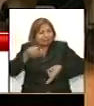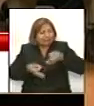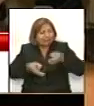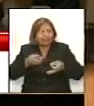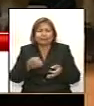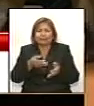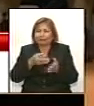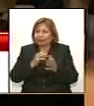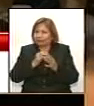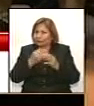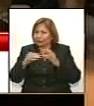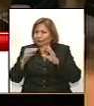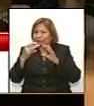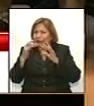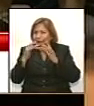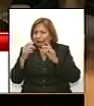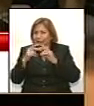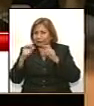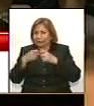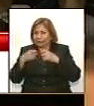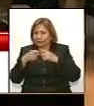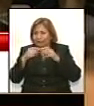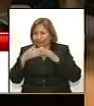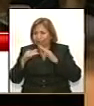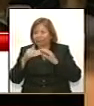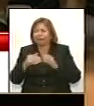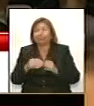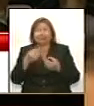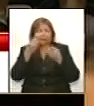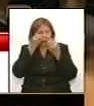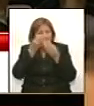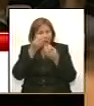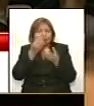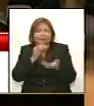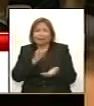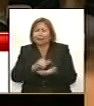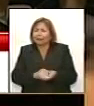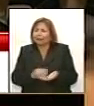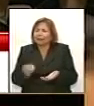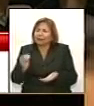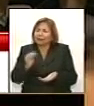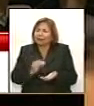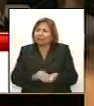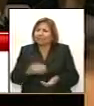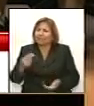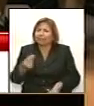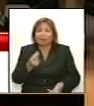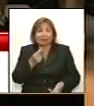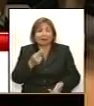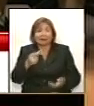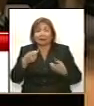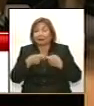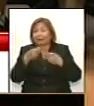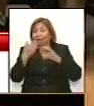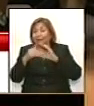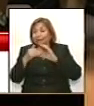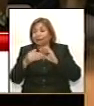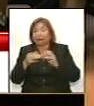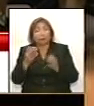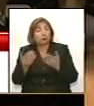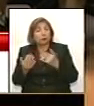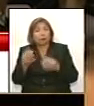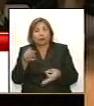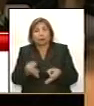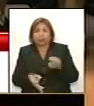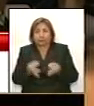en redes y exige a las empresas que te den la información, porque va a ser más rápido que lo pongas en redes sociales al que esperes un orden